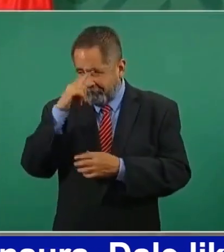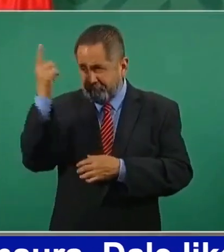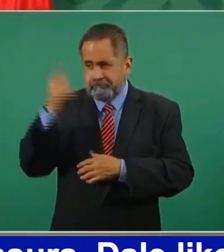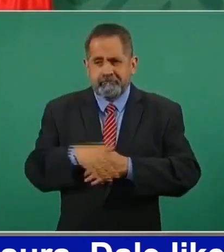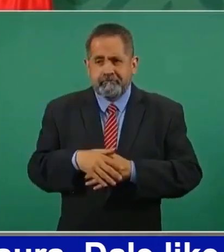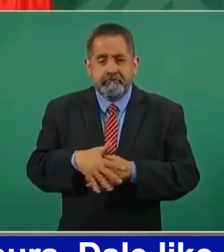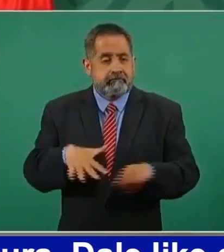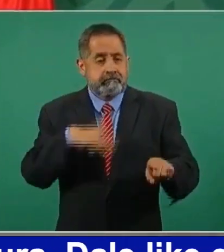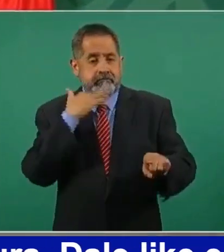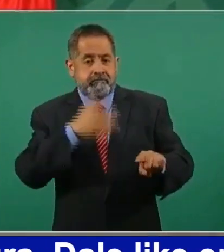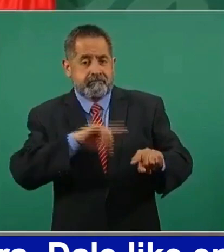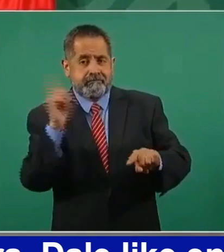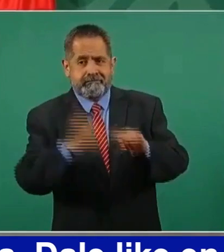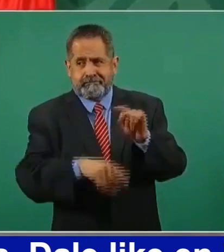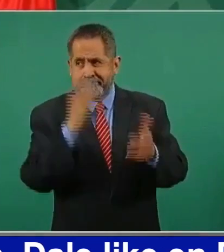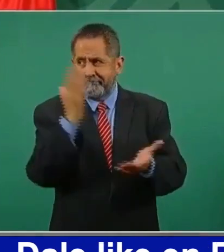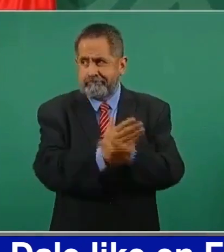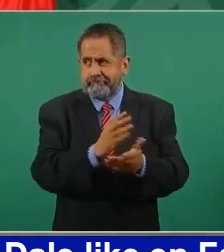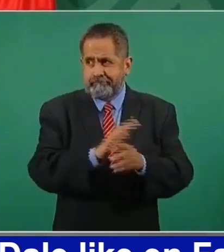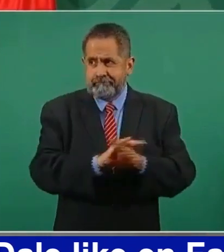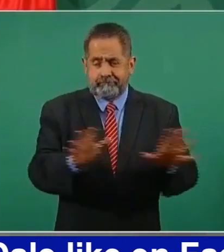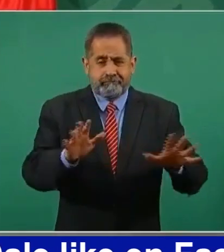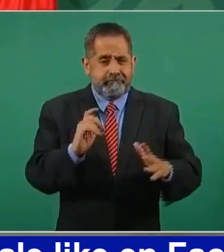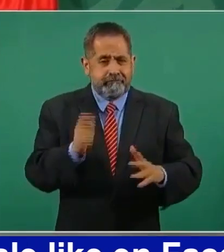desterrar la corrupción